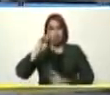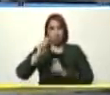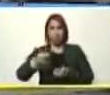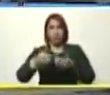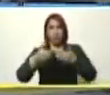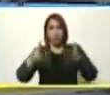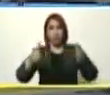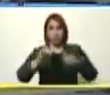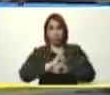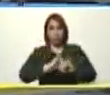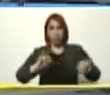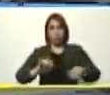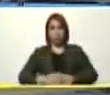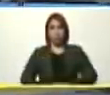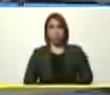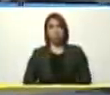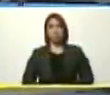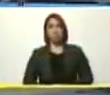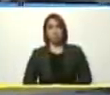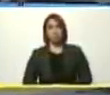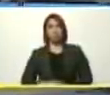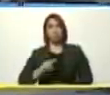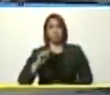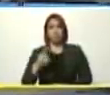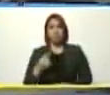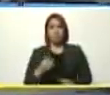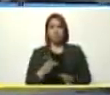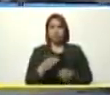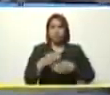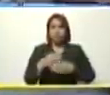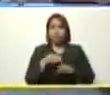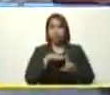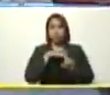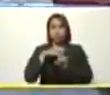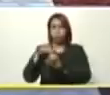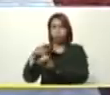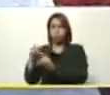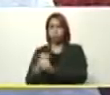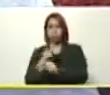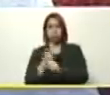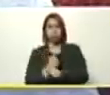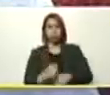Se ha hecho la primera sesión de trabajo